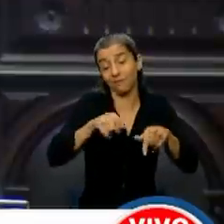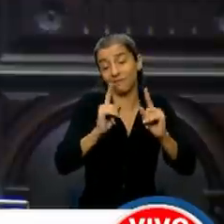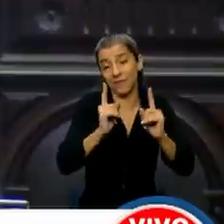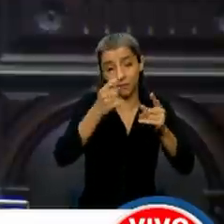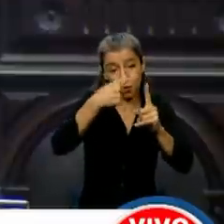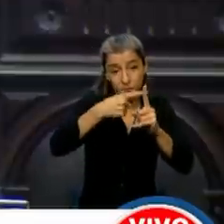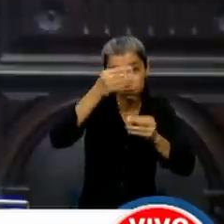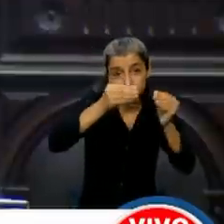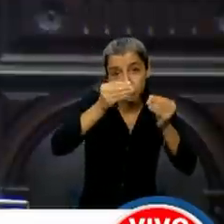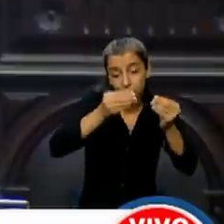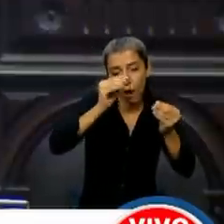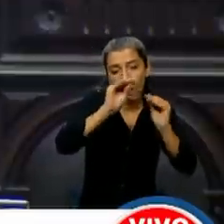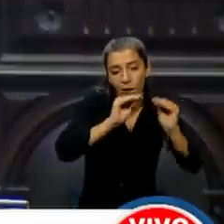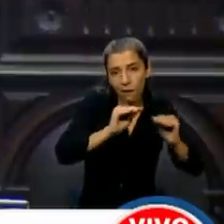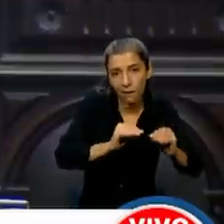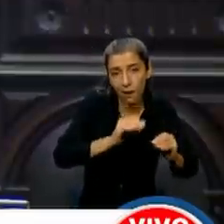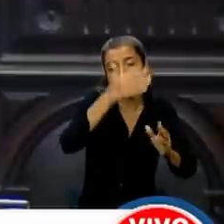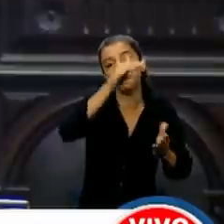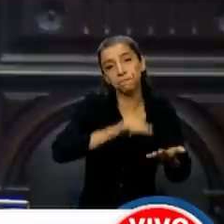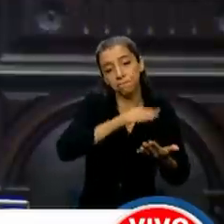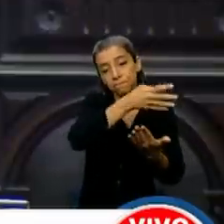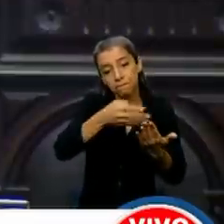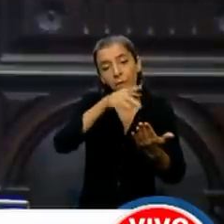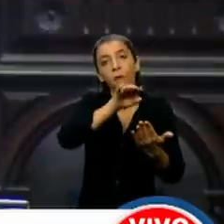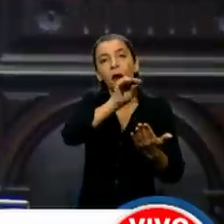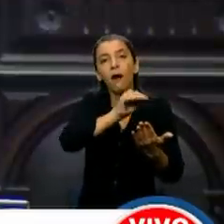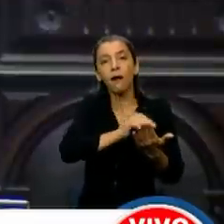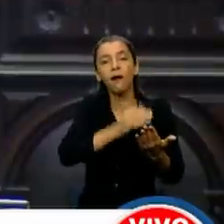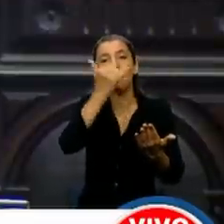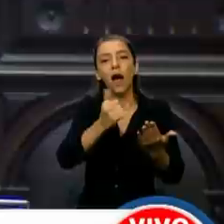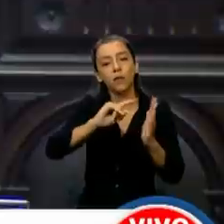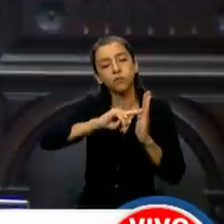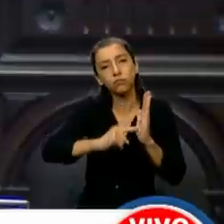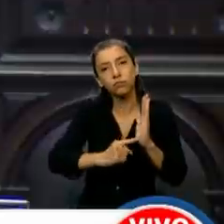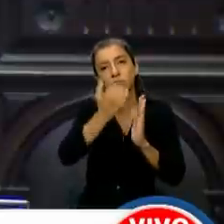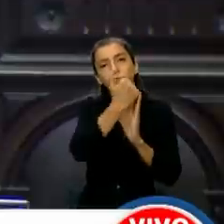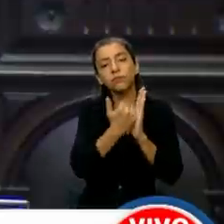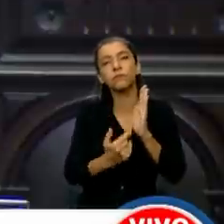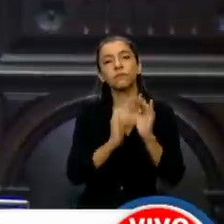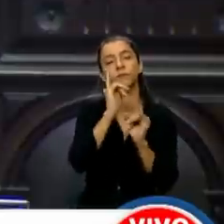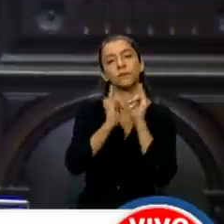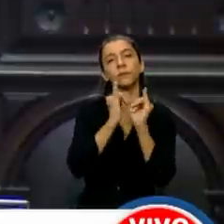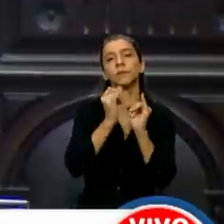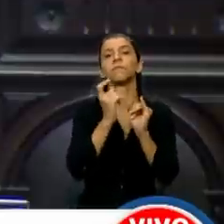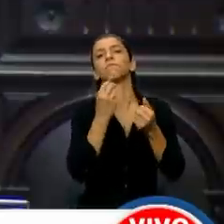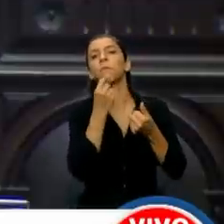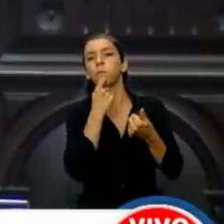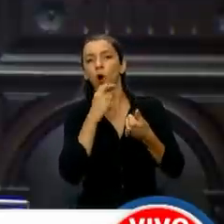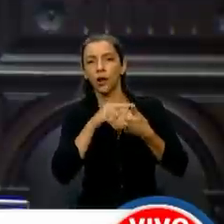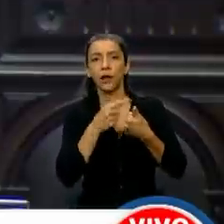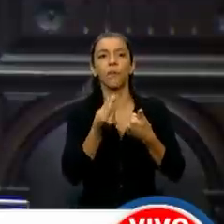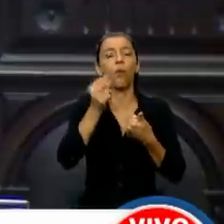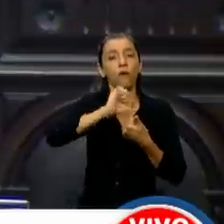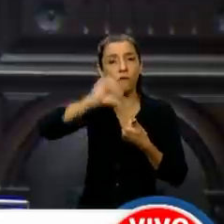hay parámetros parámetros como en el caso de la inflación como el caso